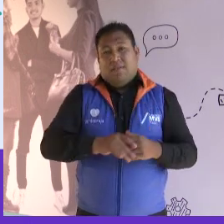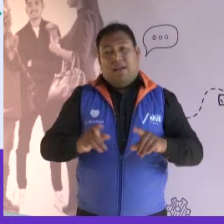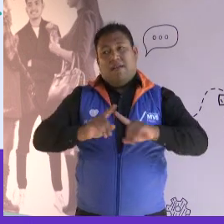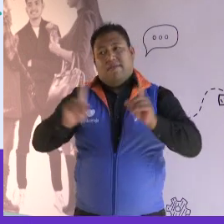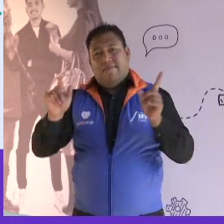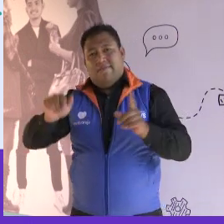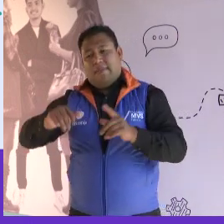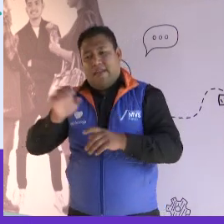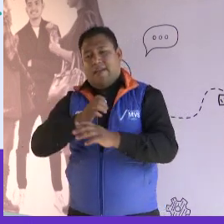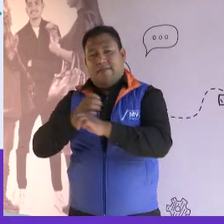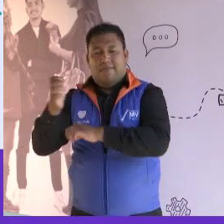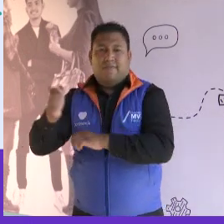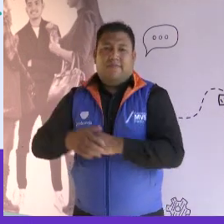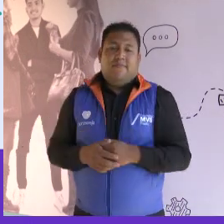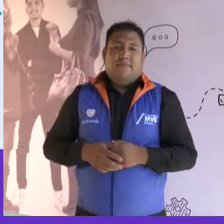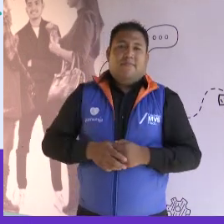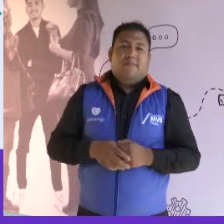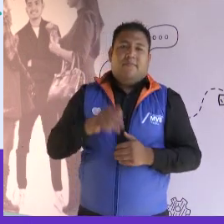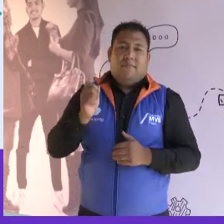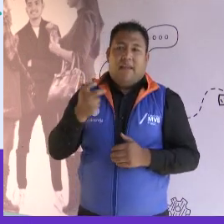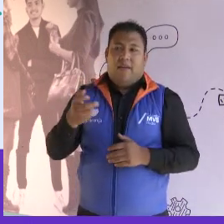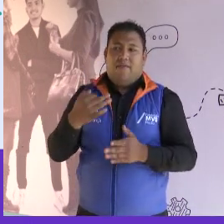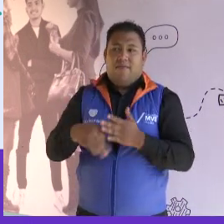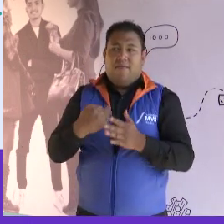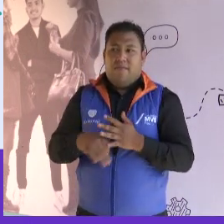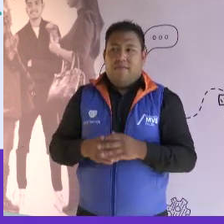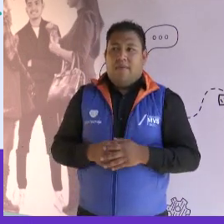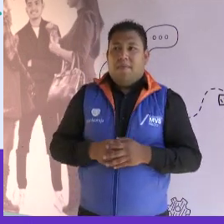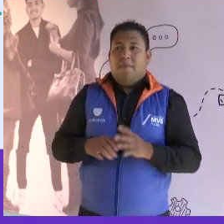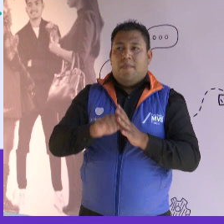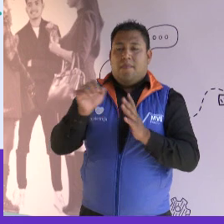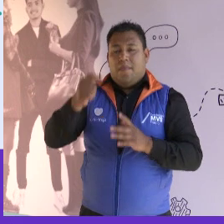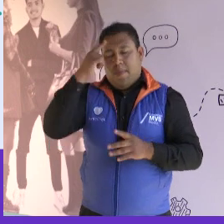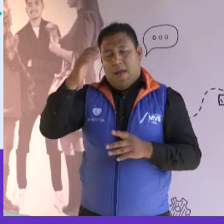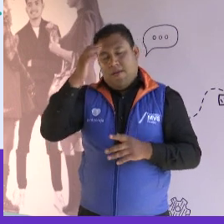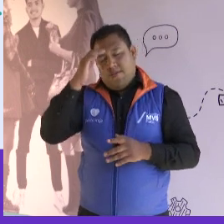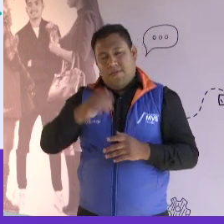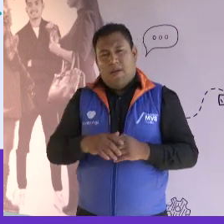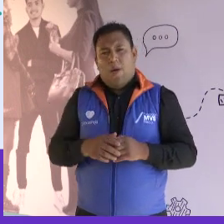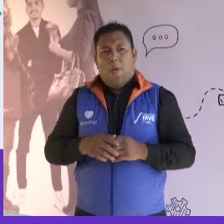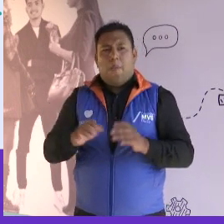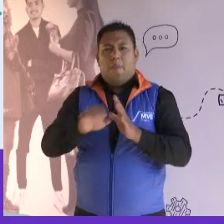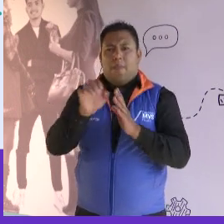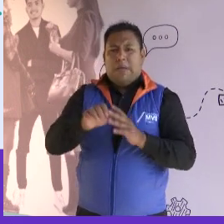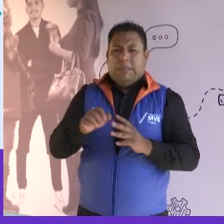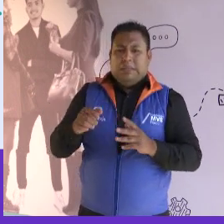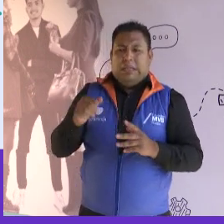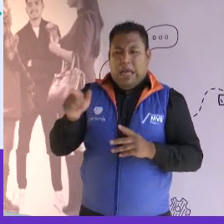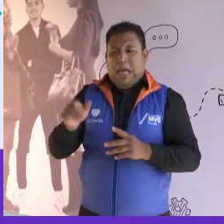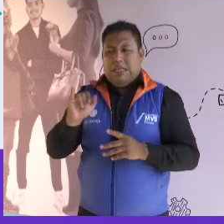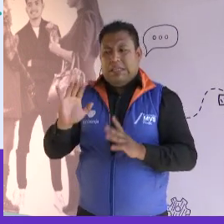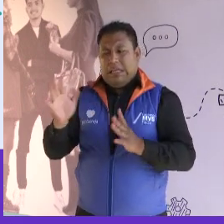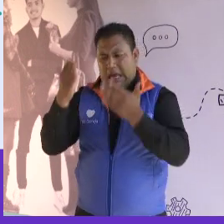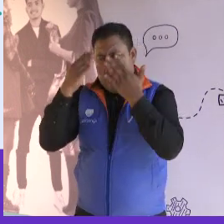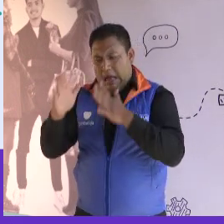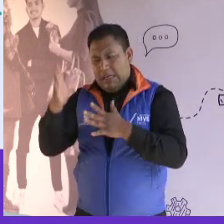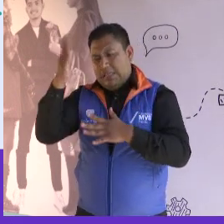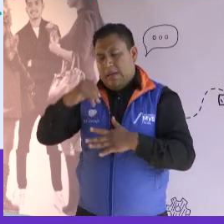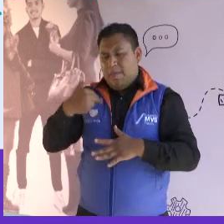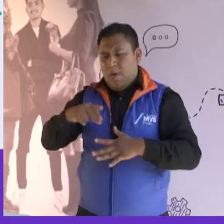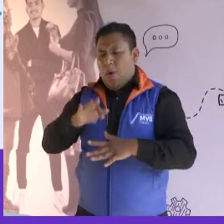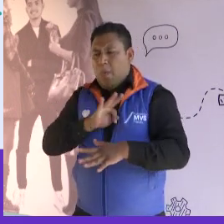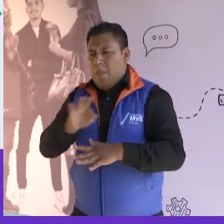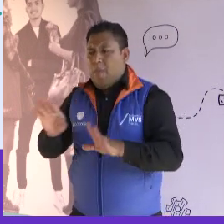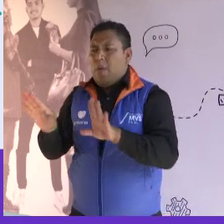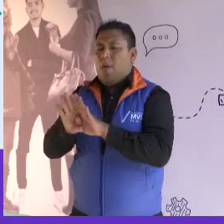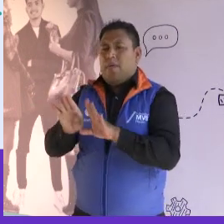entender cómo trabaja sociedad civil y qué recursos podemos aportar, pero a nivel gobierno municipal es donde yo veo el reto, porque ahí sí hay una